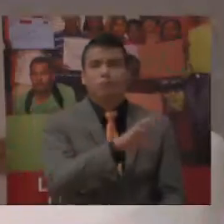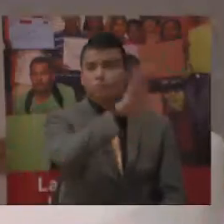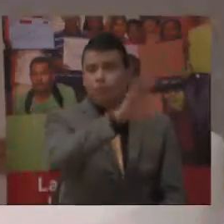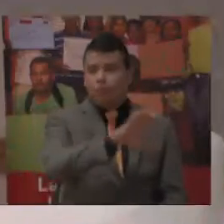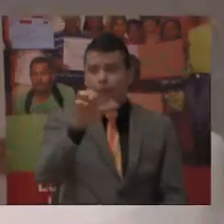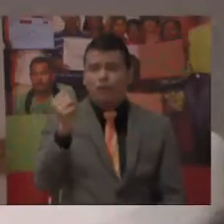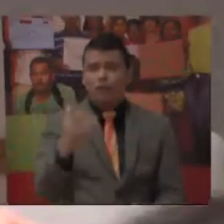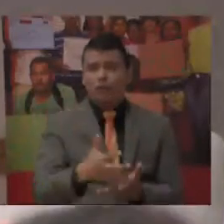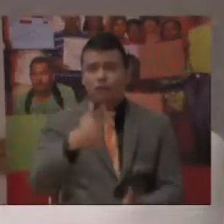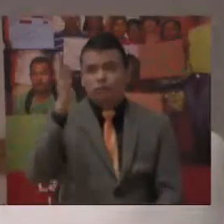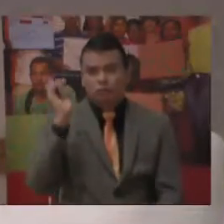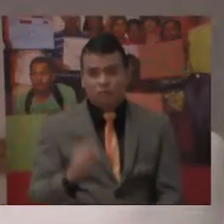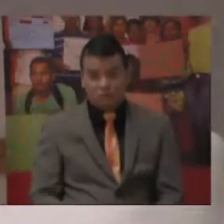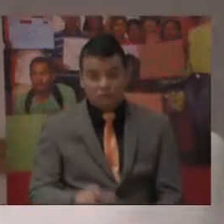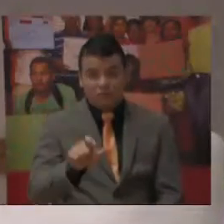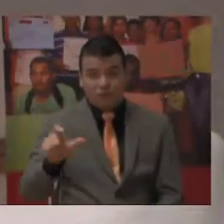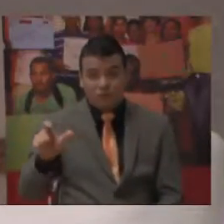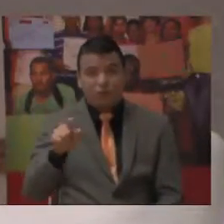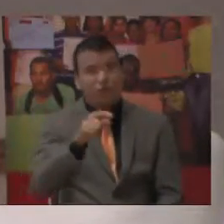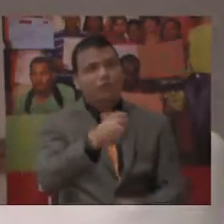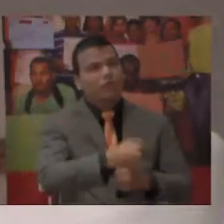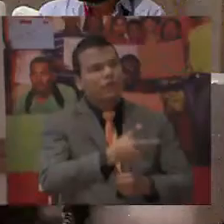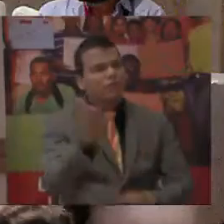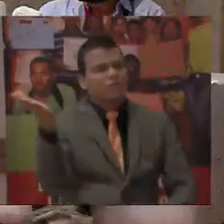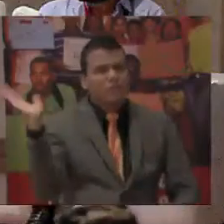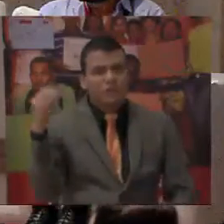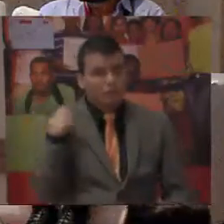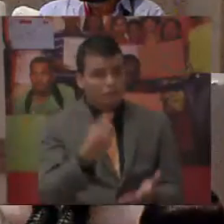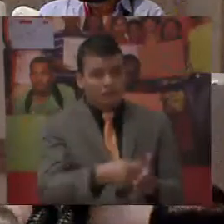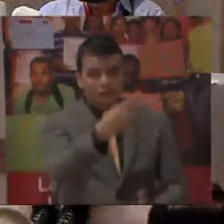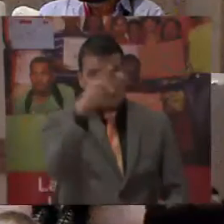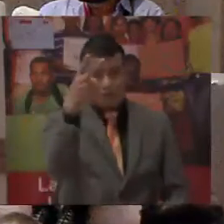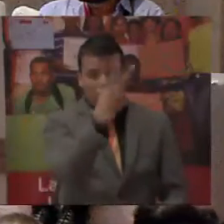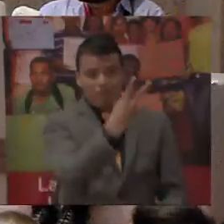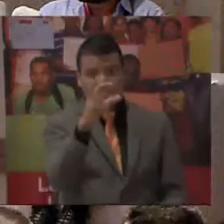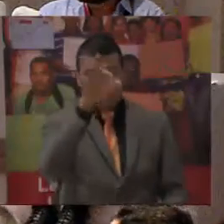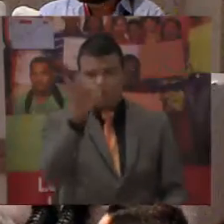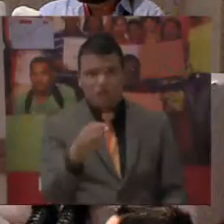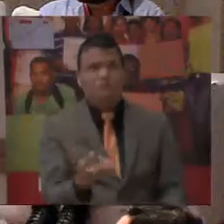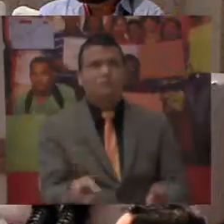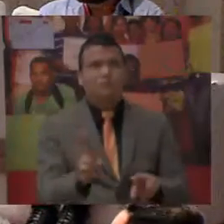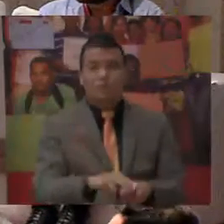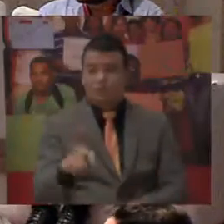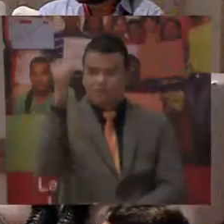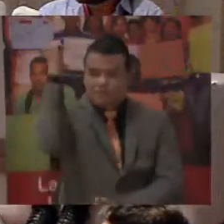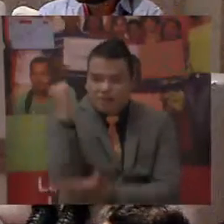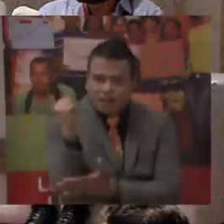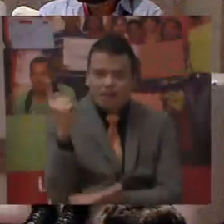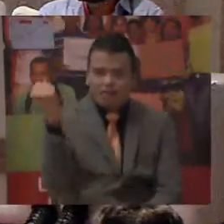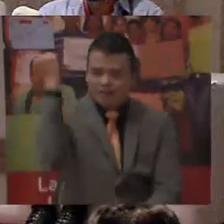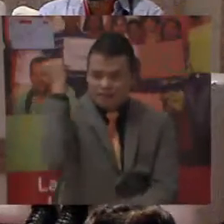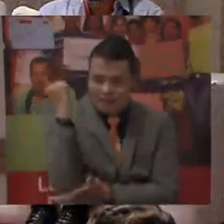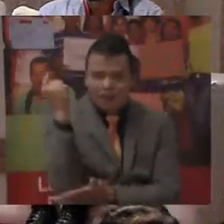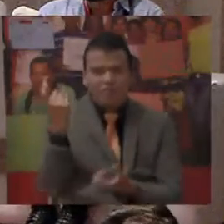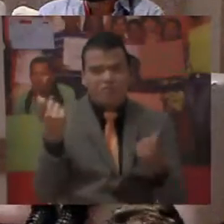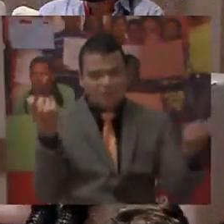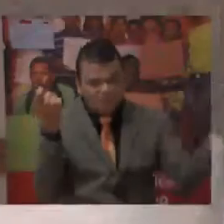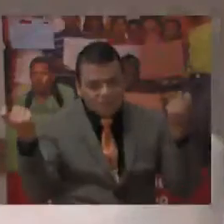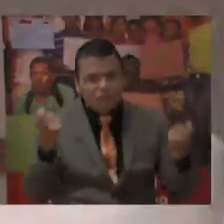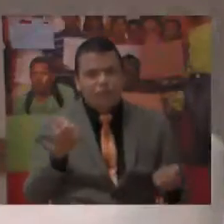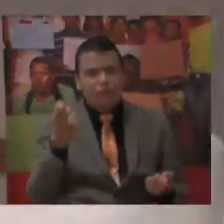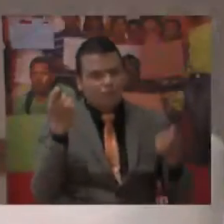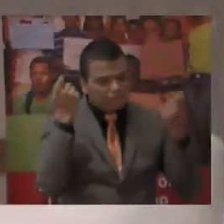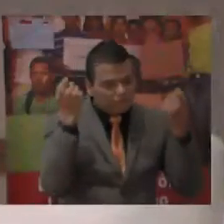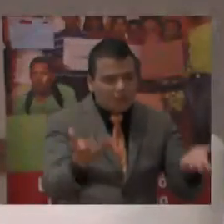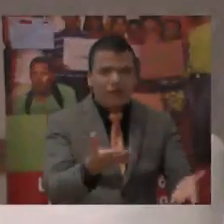trabaja le dan hasta el 22% de propina. Nosotros aquí no damos ni el 5%. La gente es tacaña, la gente no distribuye el ingreso, no valora